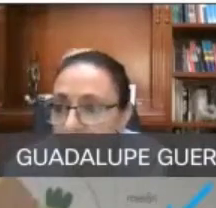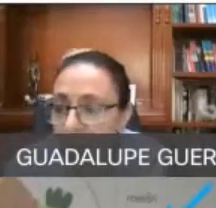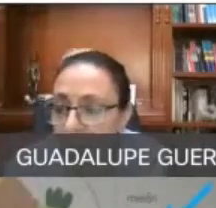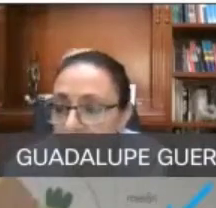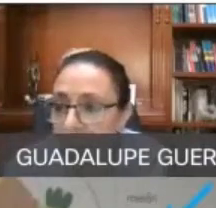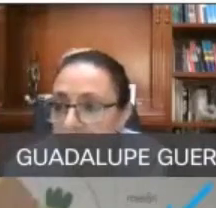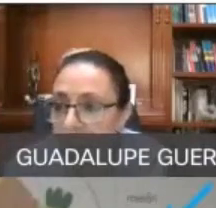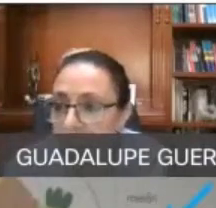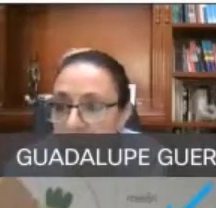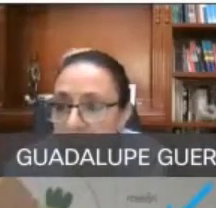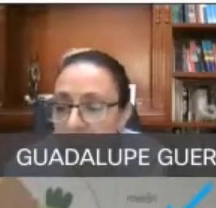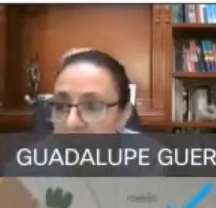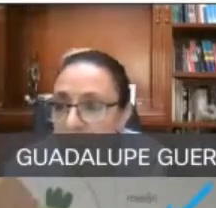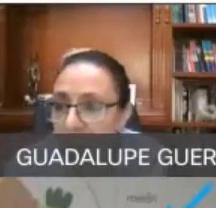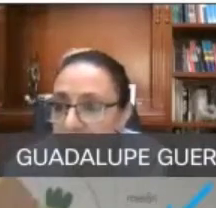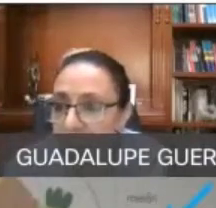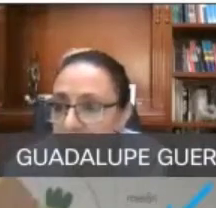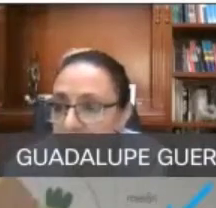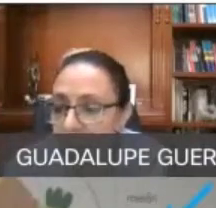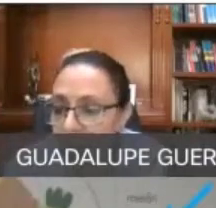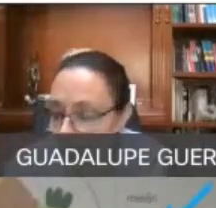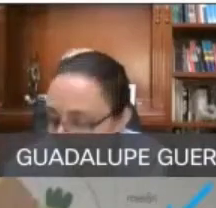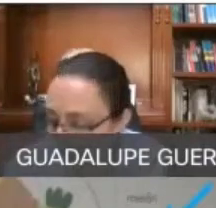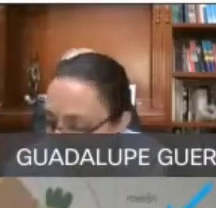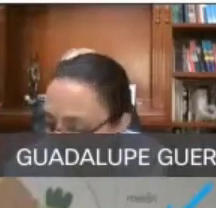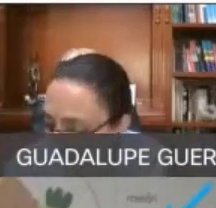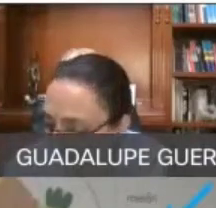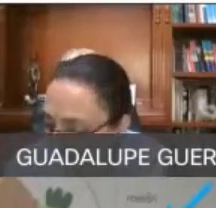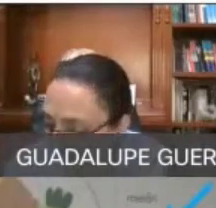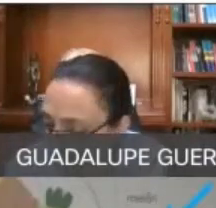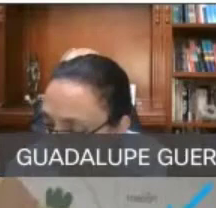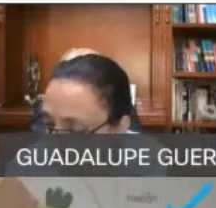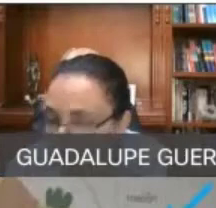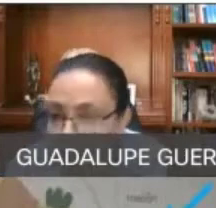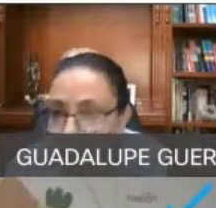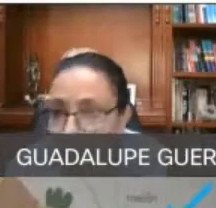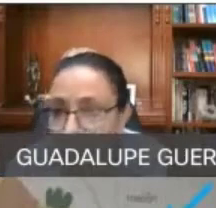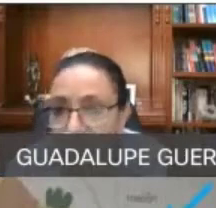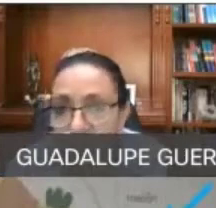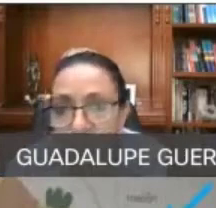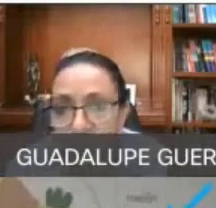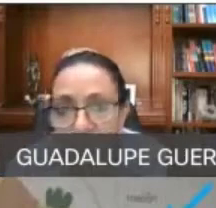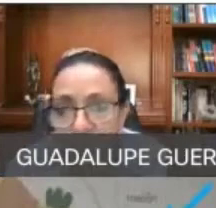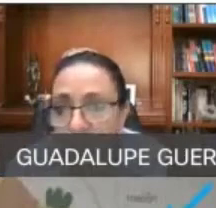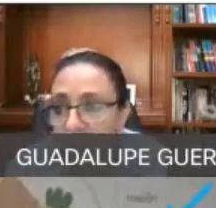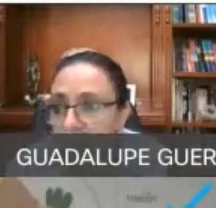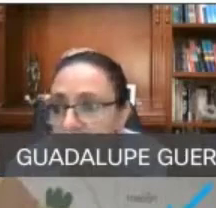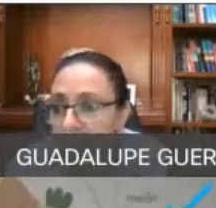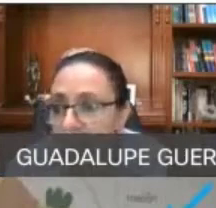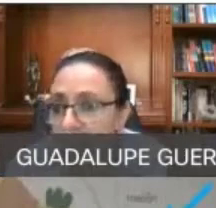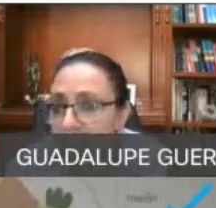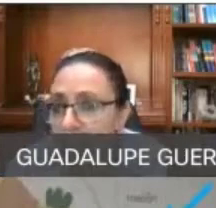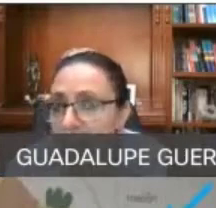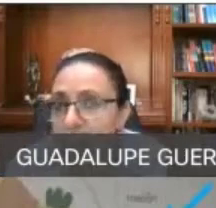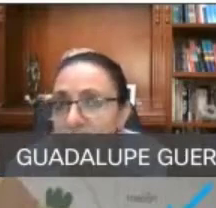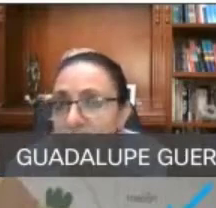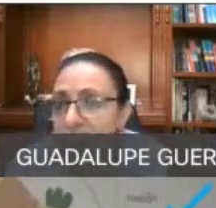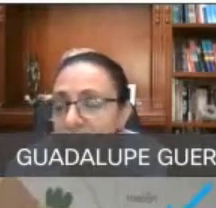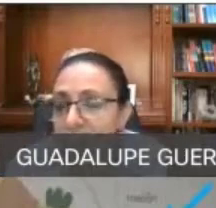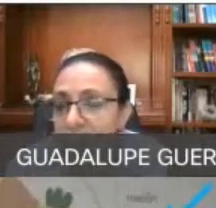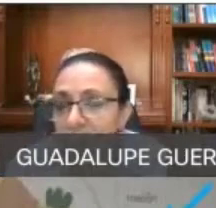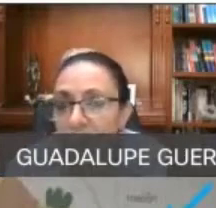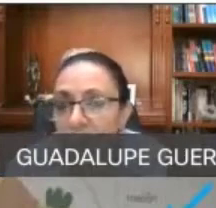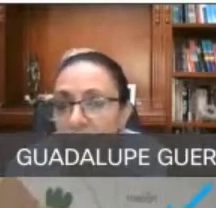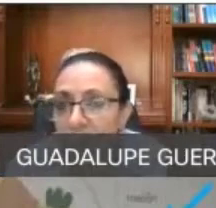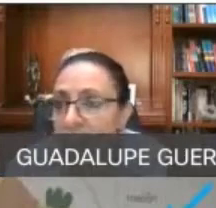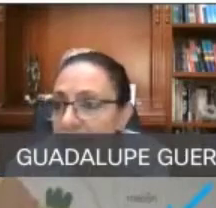también estos enfoques que tienen las diferentes asignaturas, y no nada más pasan